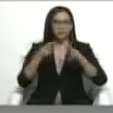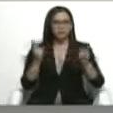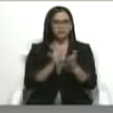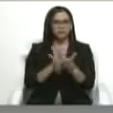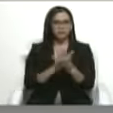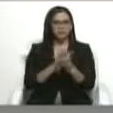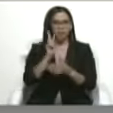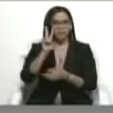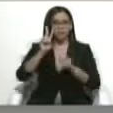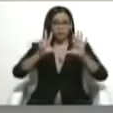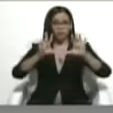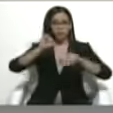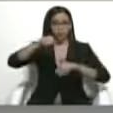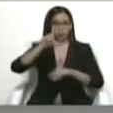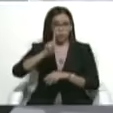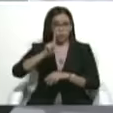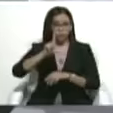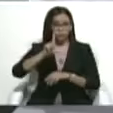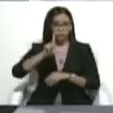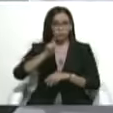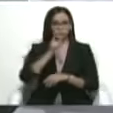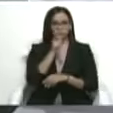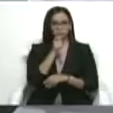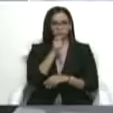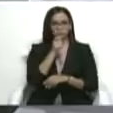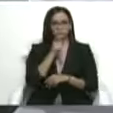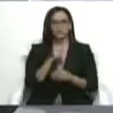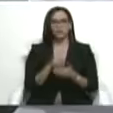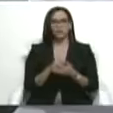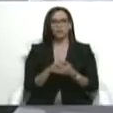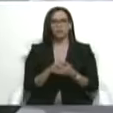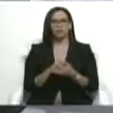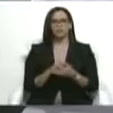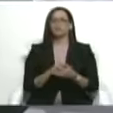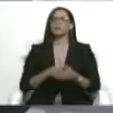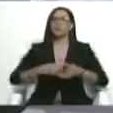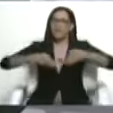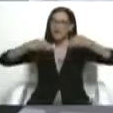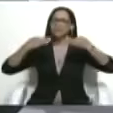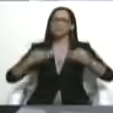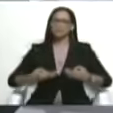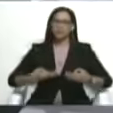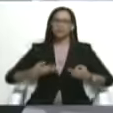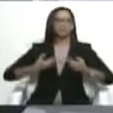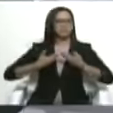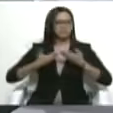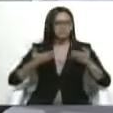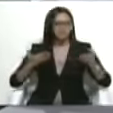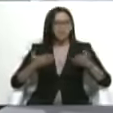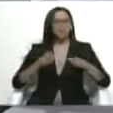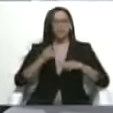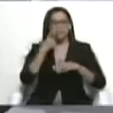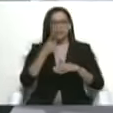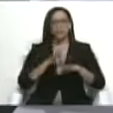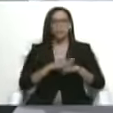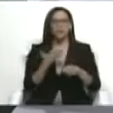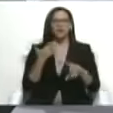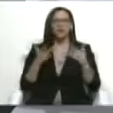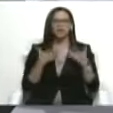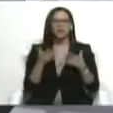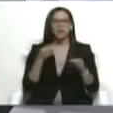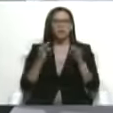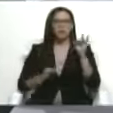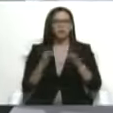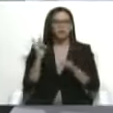tranquilidad el 28 de julio? Sin lugar a dudas lo garantizamos y se está viendo. ¿Por qué? Porque ha habido una acción de la